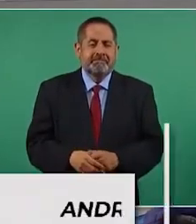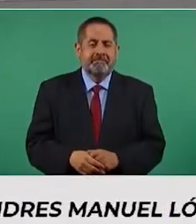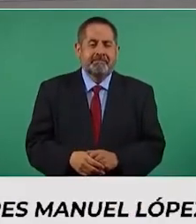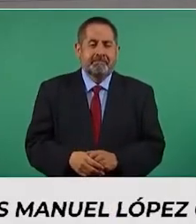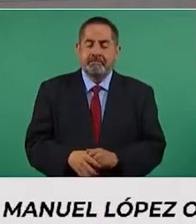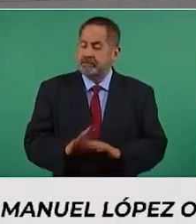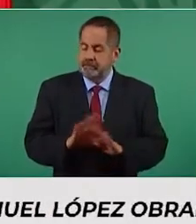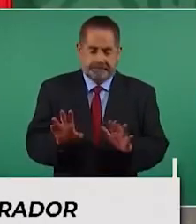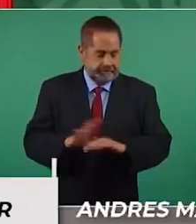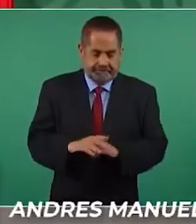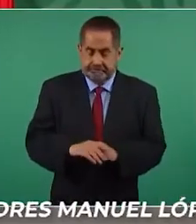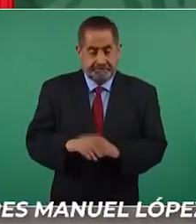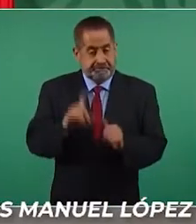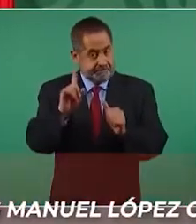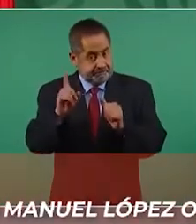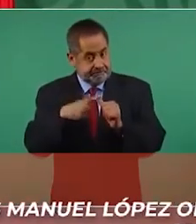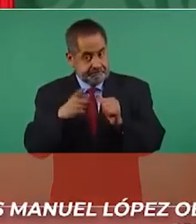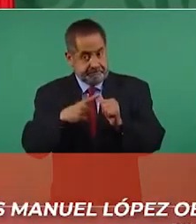Primero,